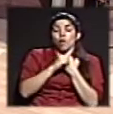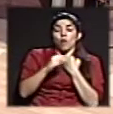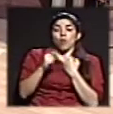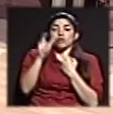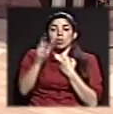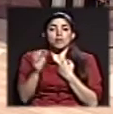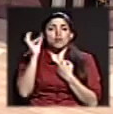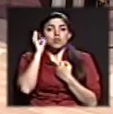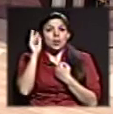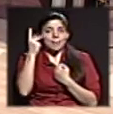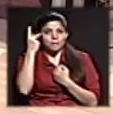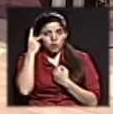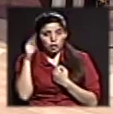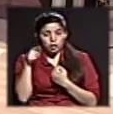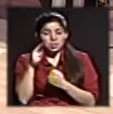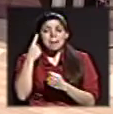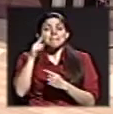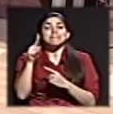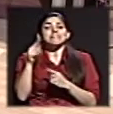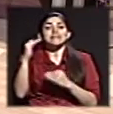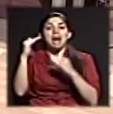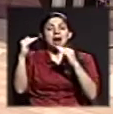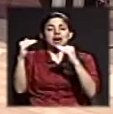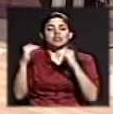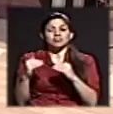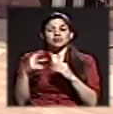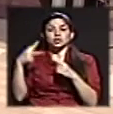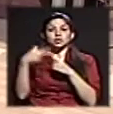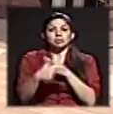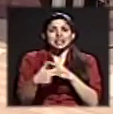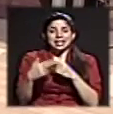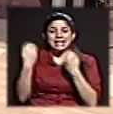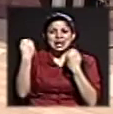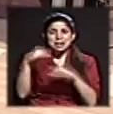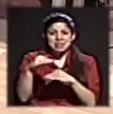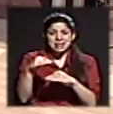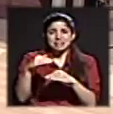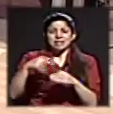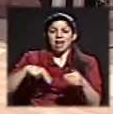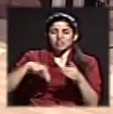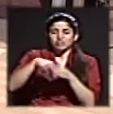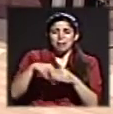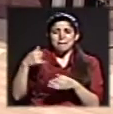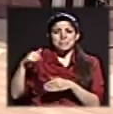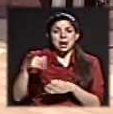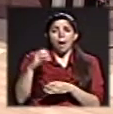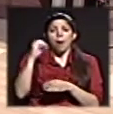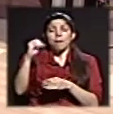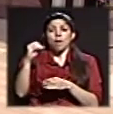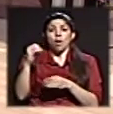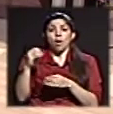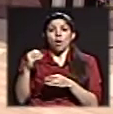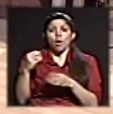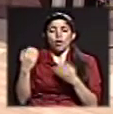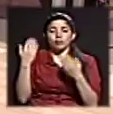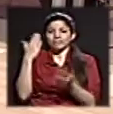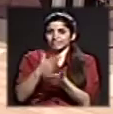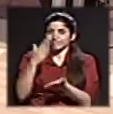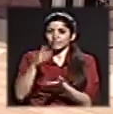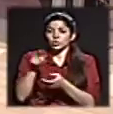las mujeres políticas con el propósito de acortar, suspender, limitar, impedir, manipular o restringir sus